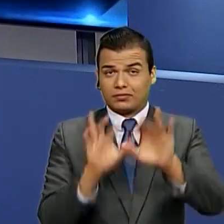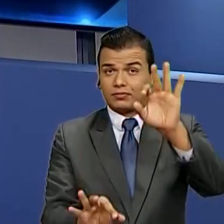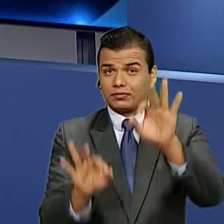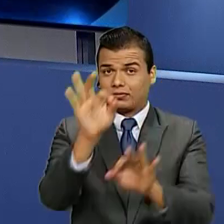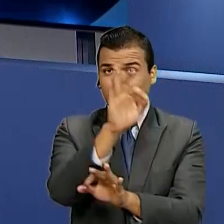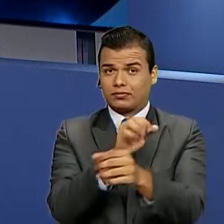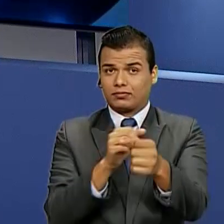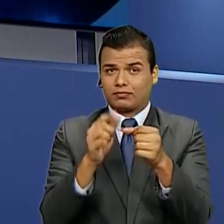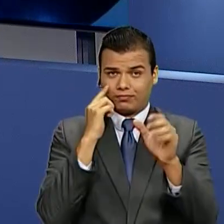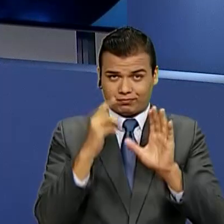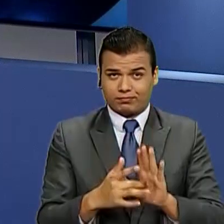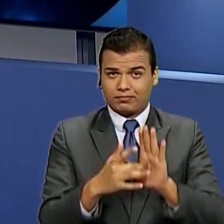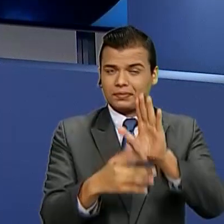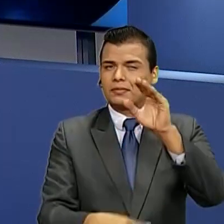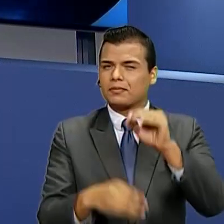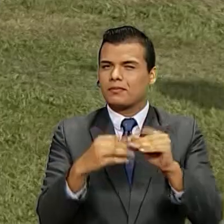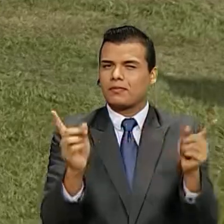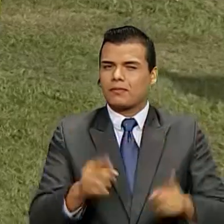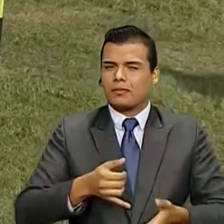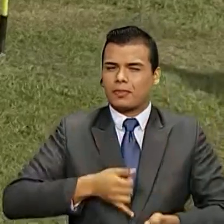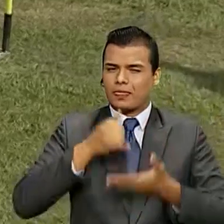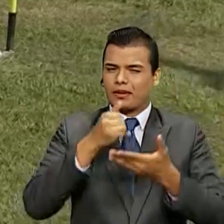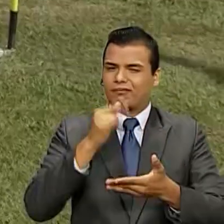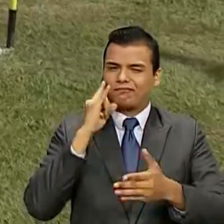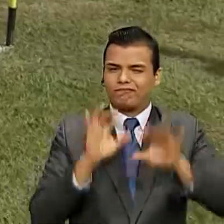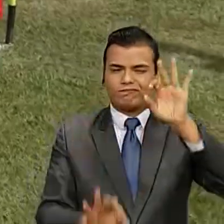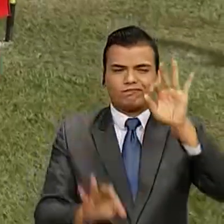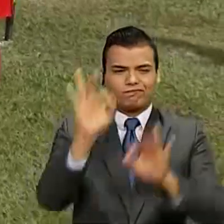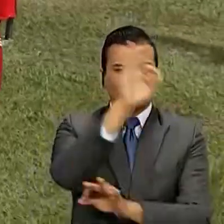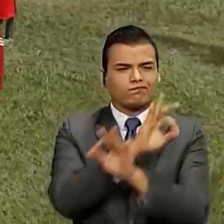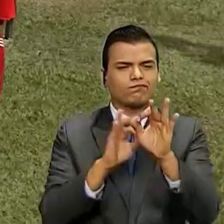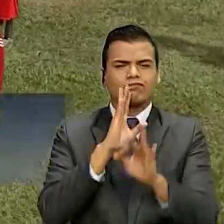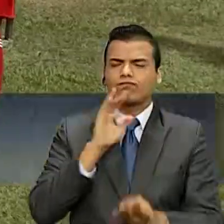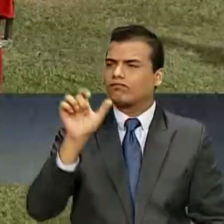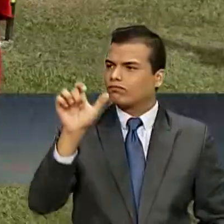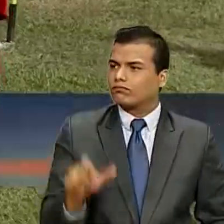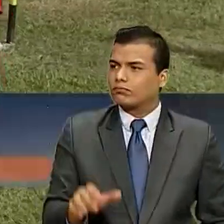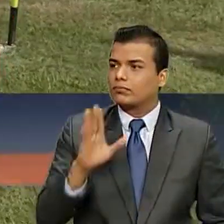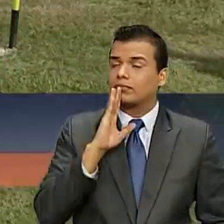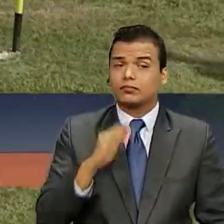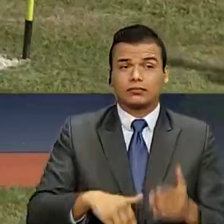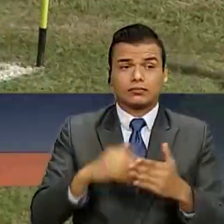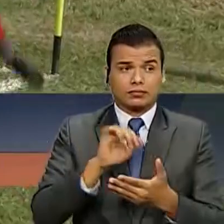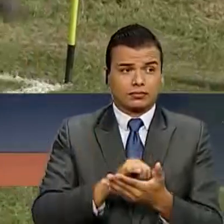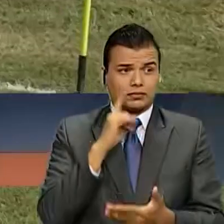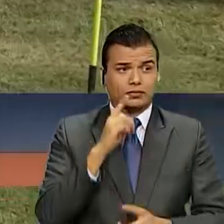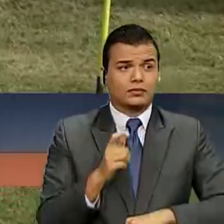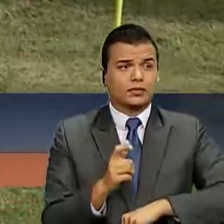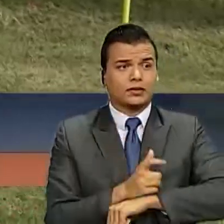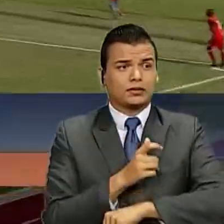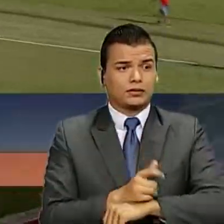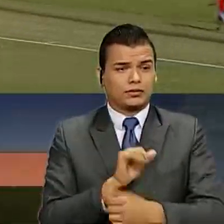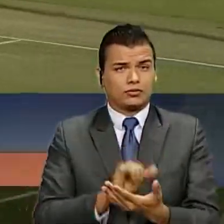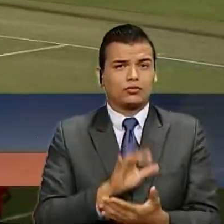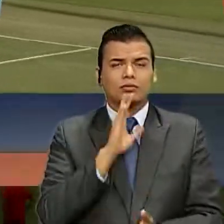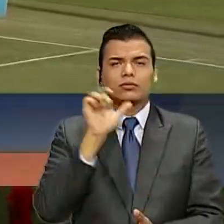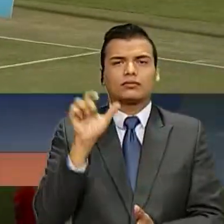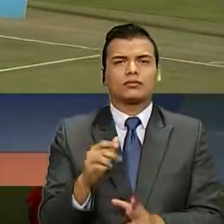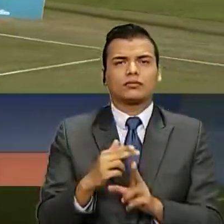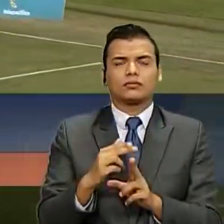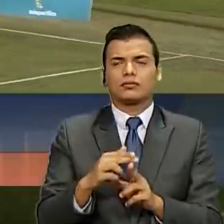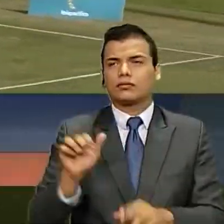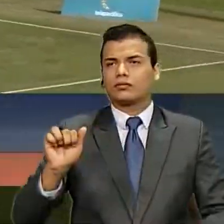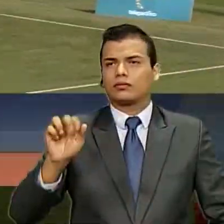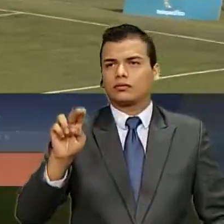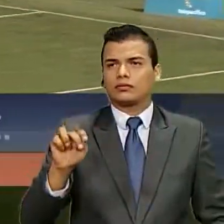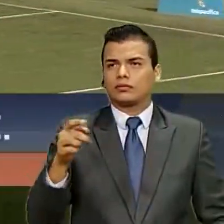con la Copa Telepacífico. El encargado de abrir el marcador en el estadio Hernán Ramírez Villegas fue Ángelo Mora para